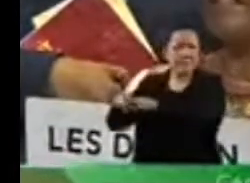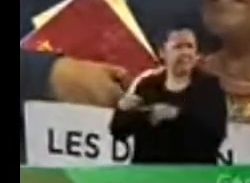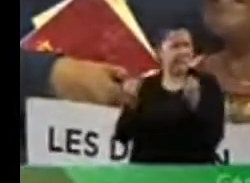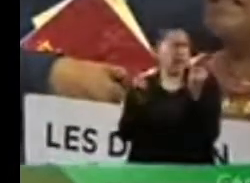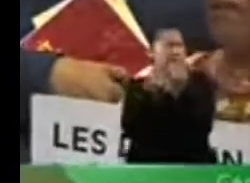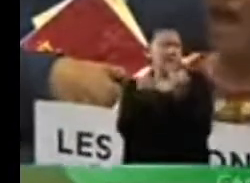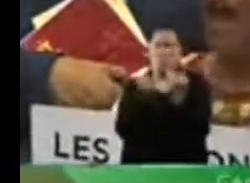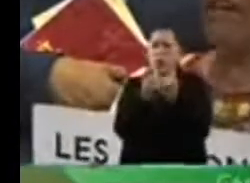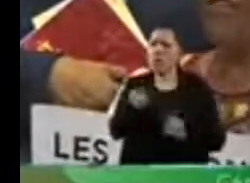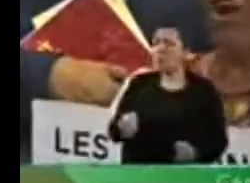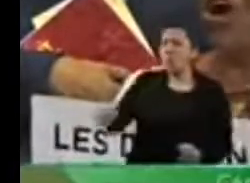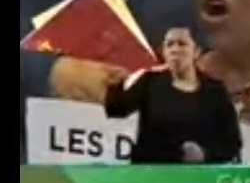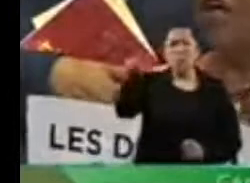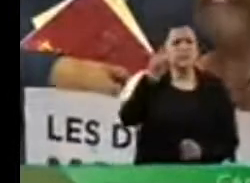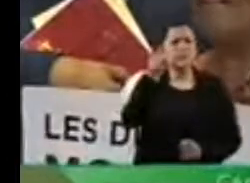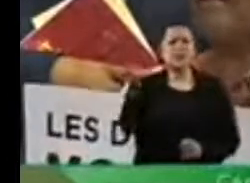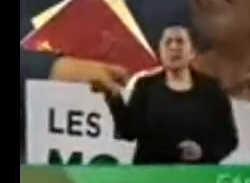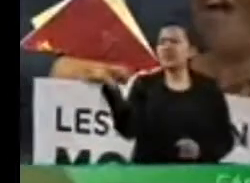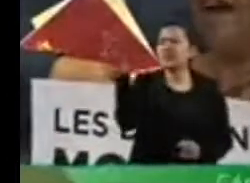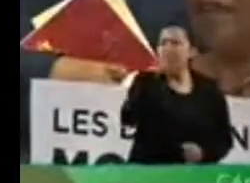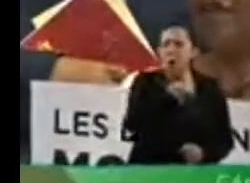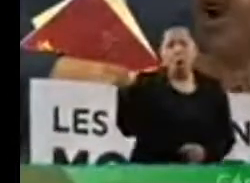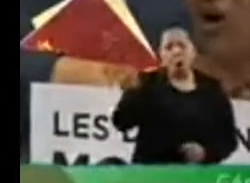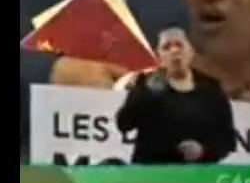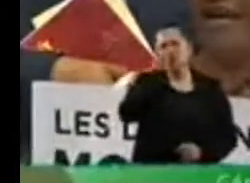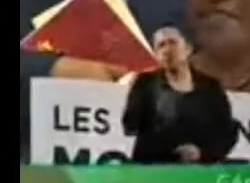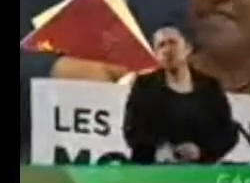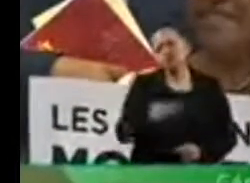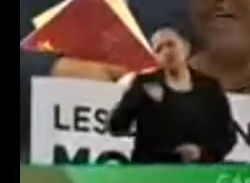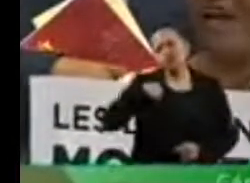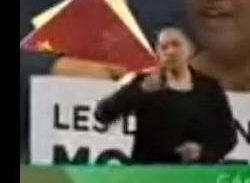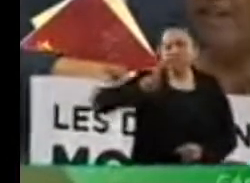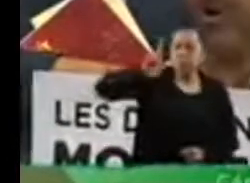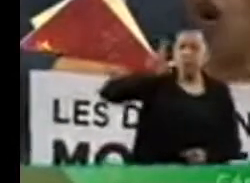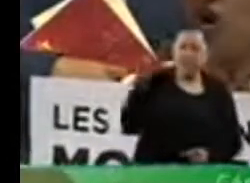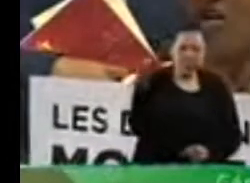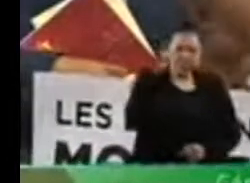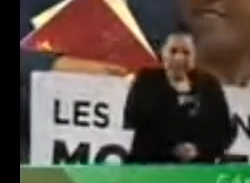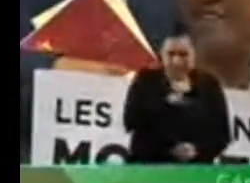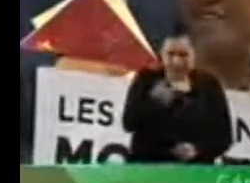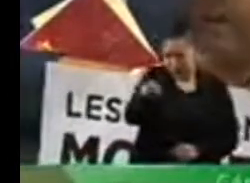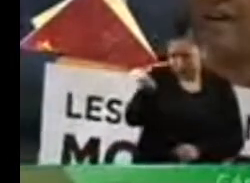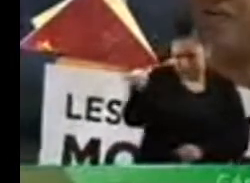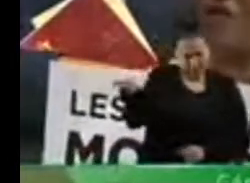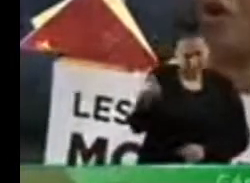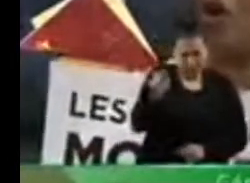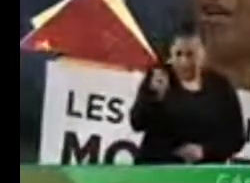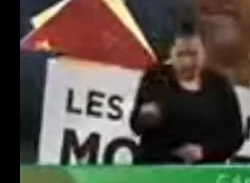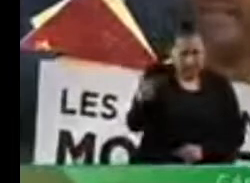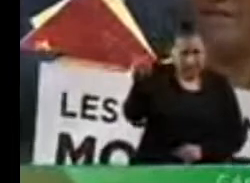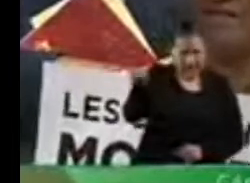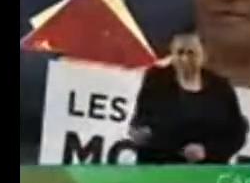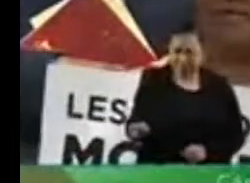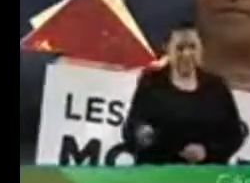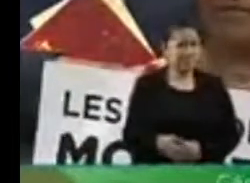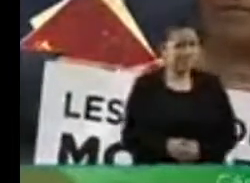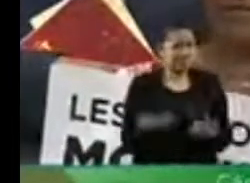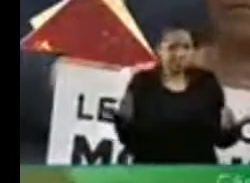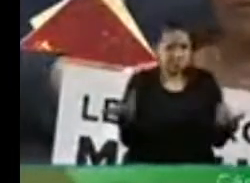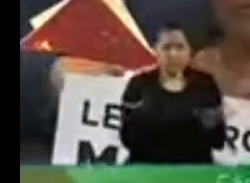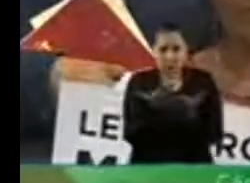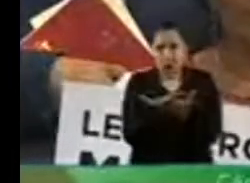a señalar aquí que es excesivo que se le señale